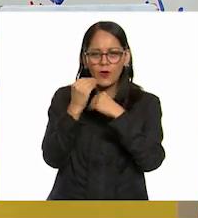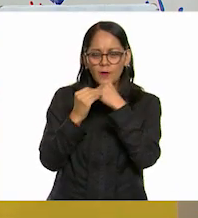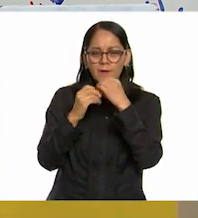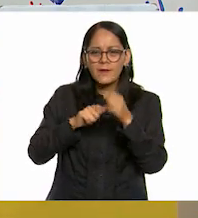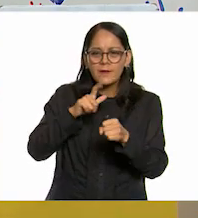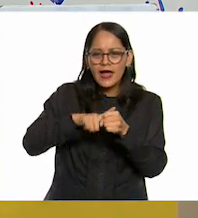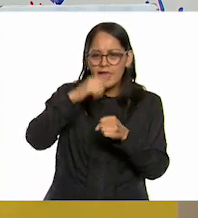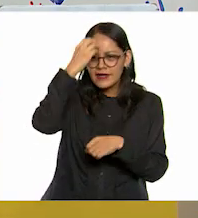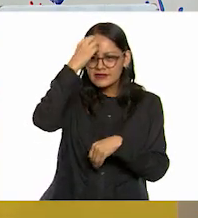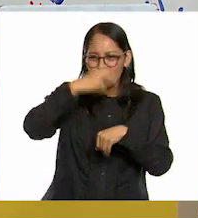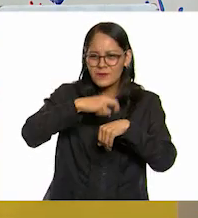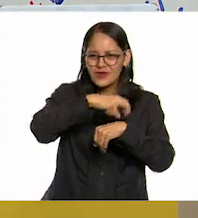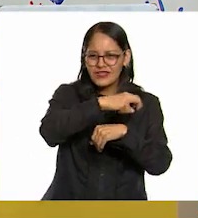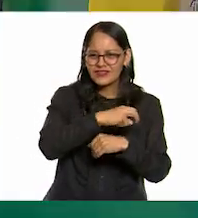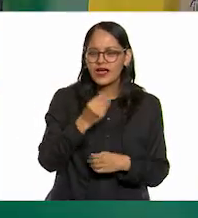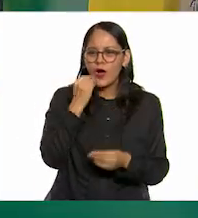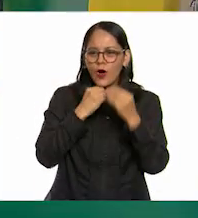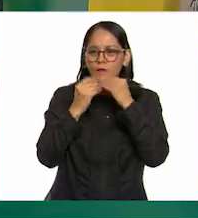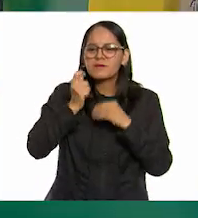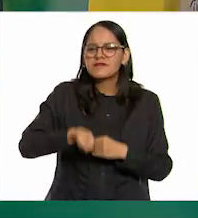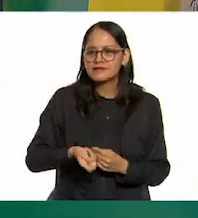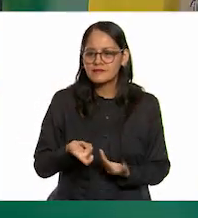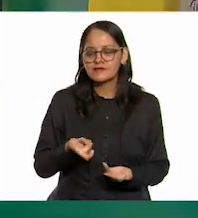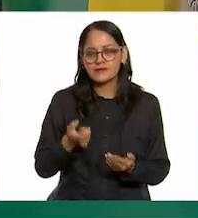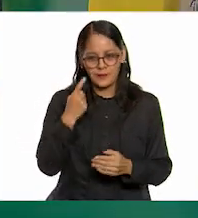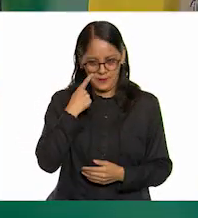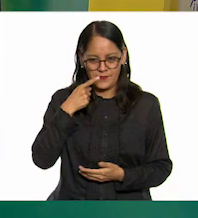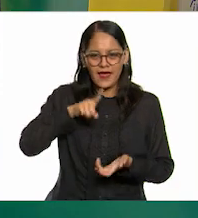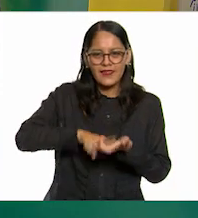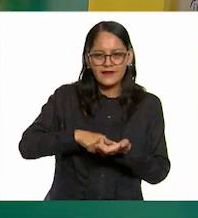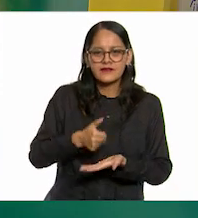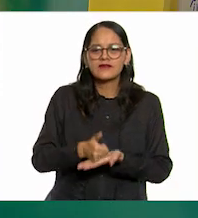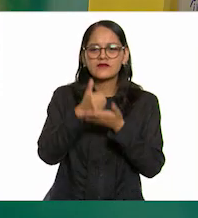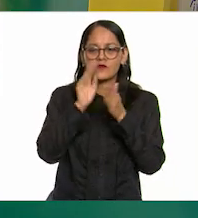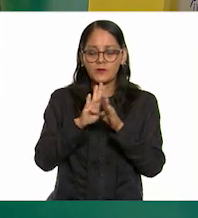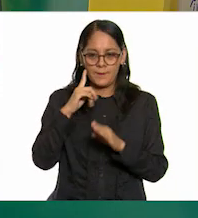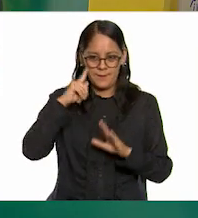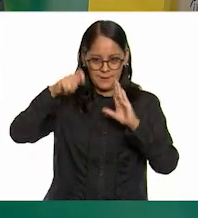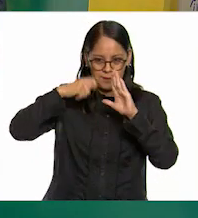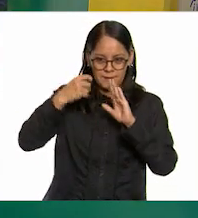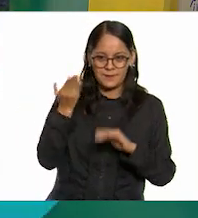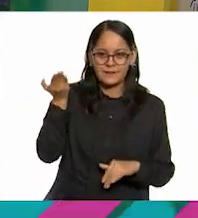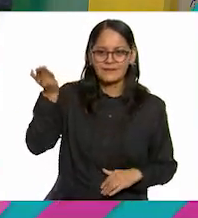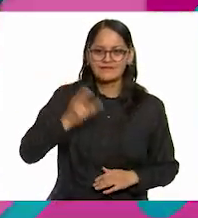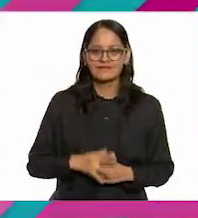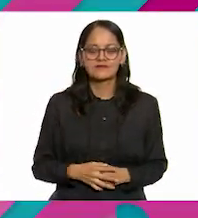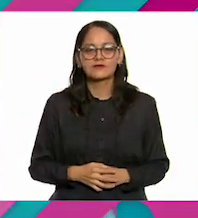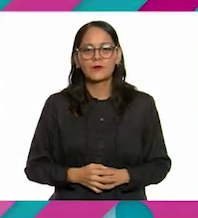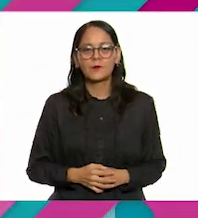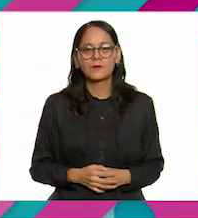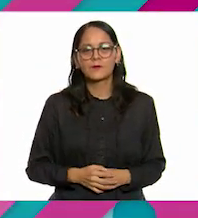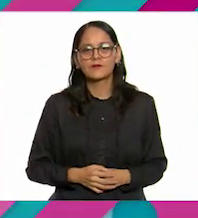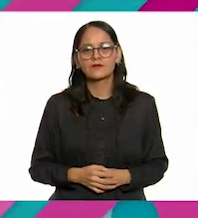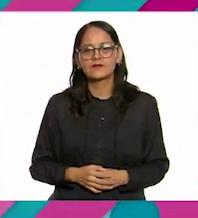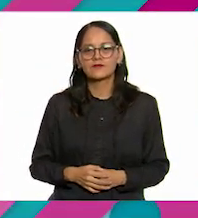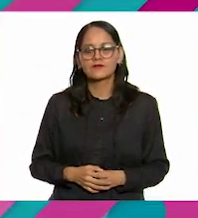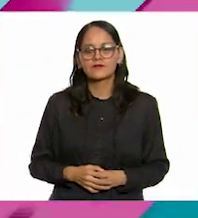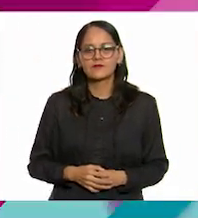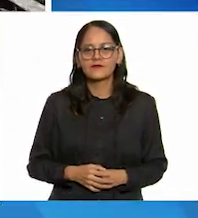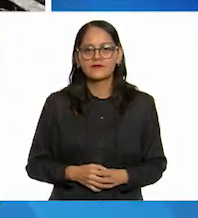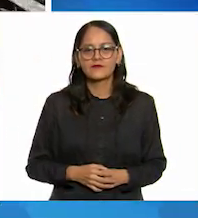tienen los chapulines. Ah, excelente. Pues entonces vamos a ver esta cápsula. Vamos. A ver.